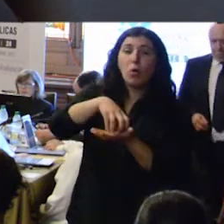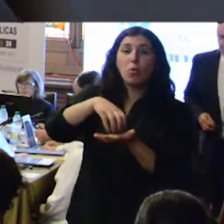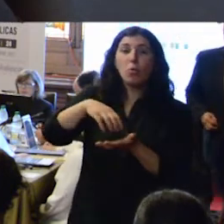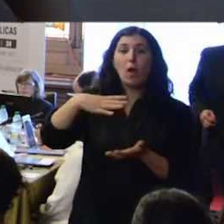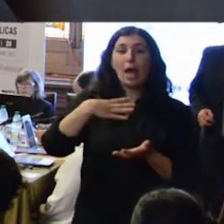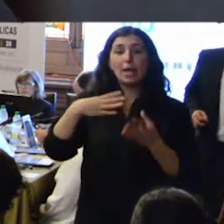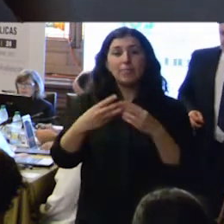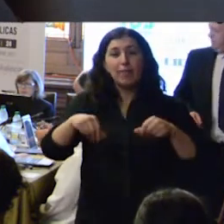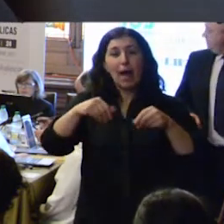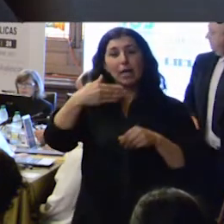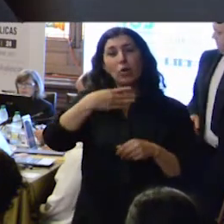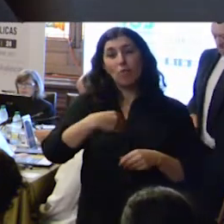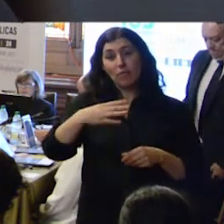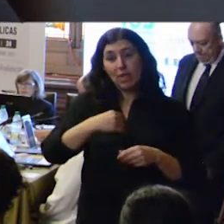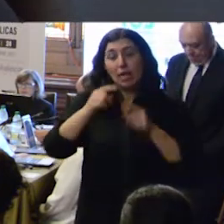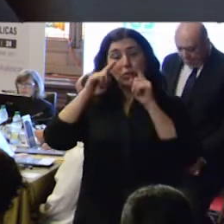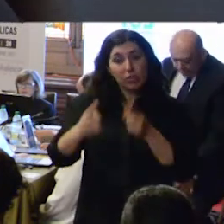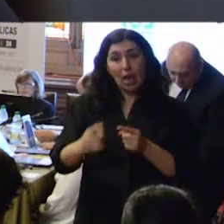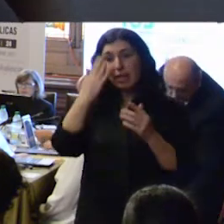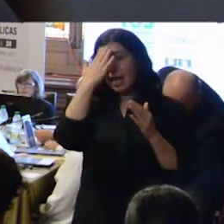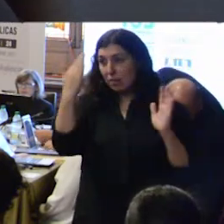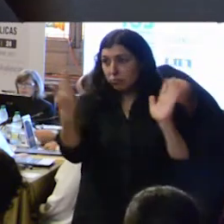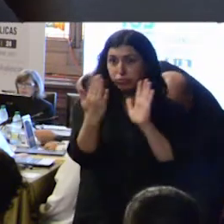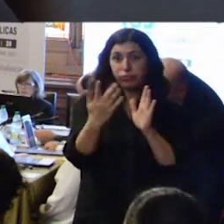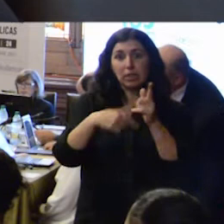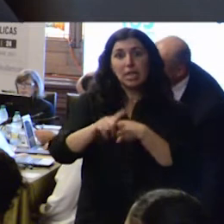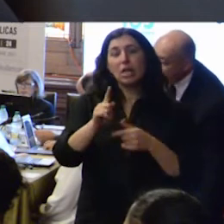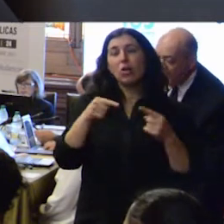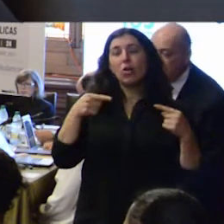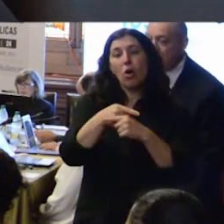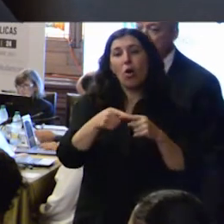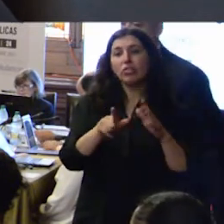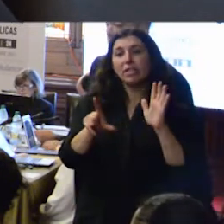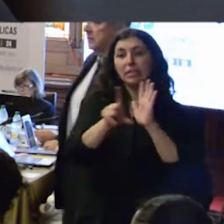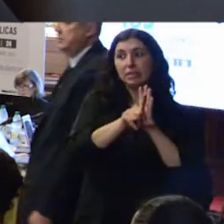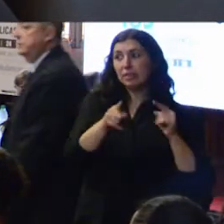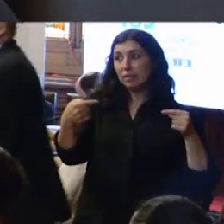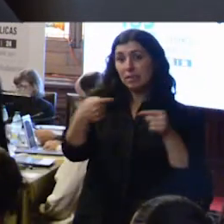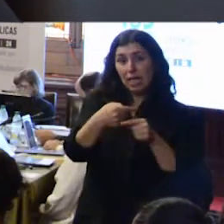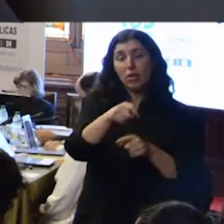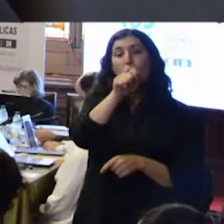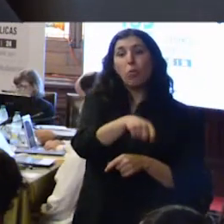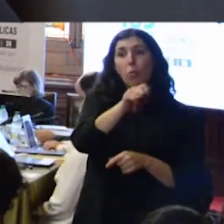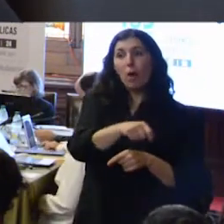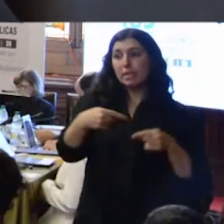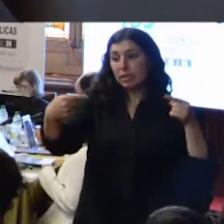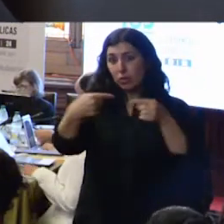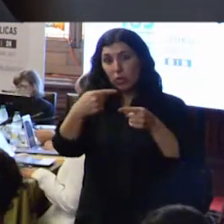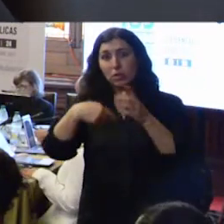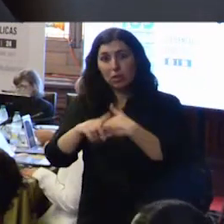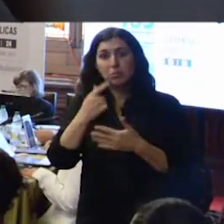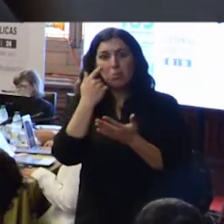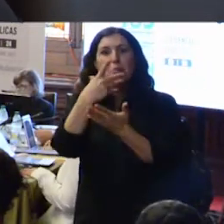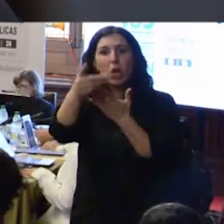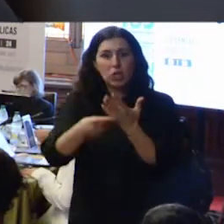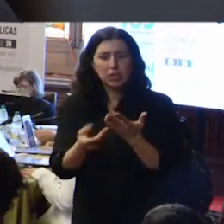Pérez, Toribio García y Manolo Miranda, quienes enfrentaron una denuncia penal presentada por Genisa, que es la empresa que lleva adelante el proyecto Barro Blanco, que